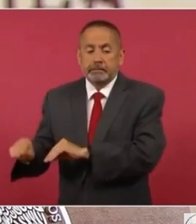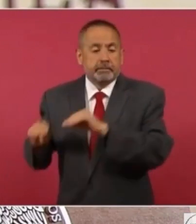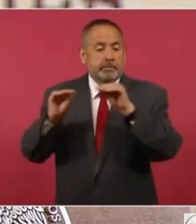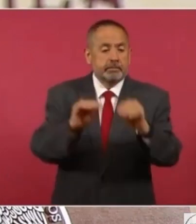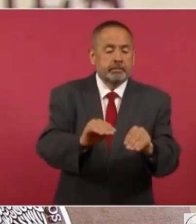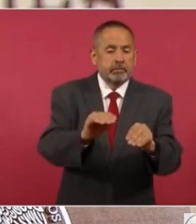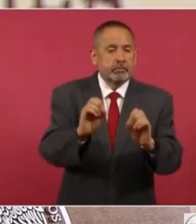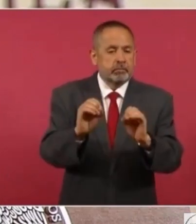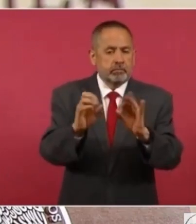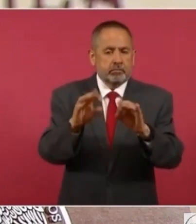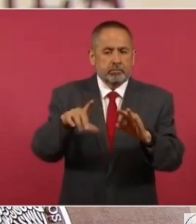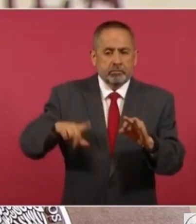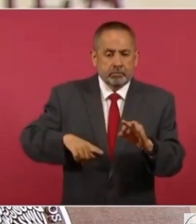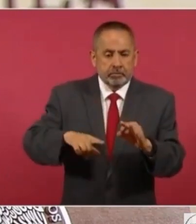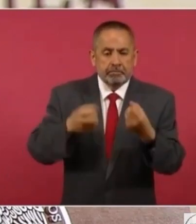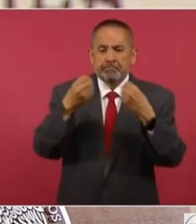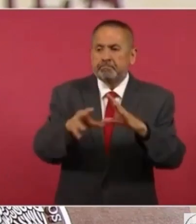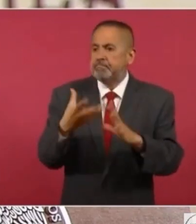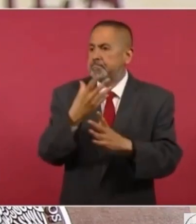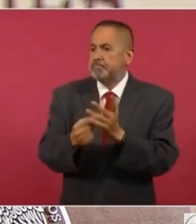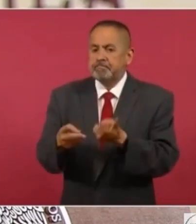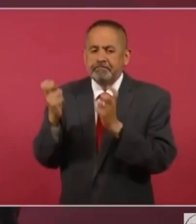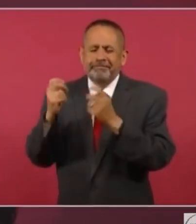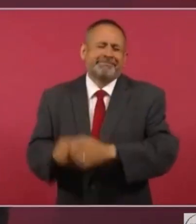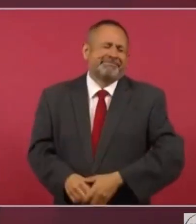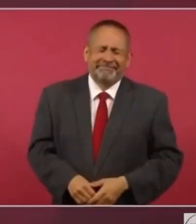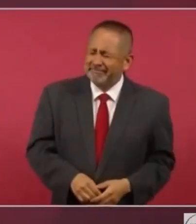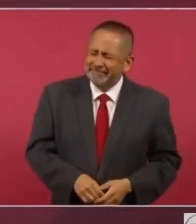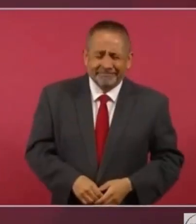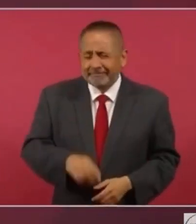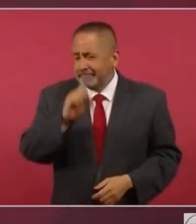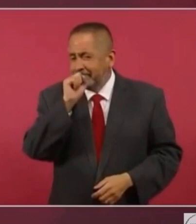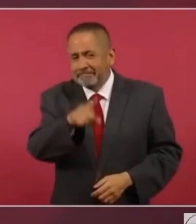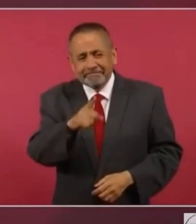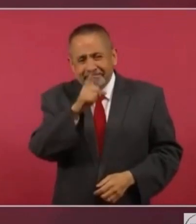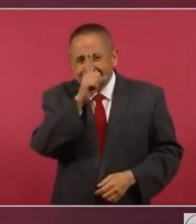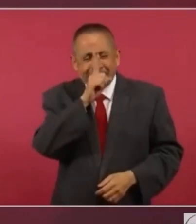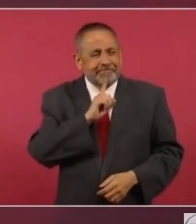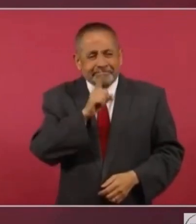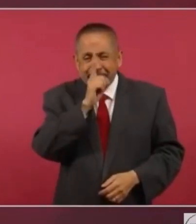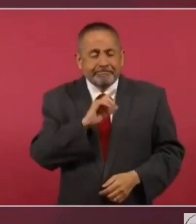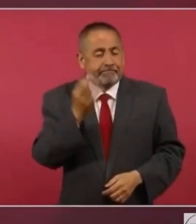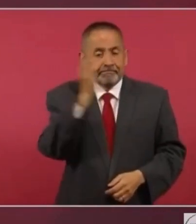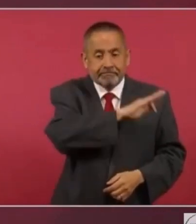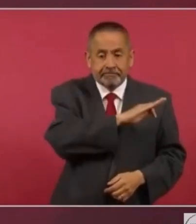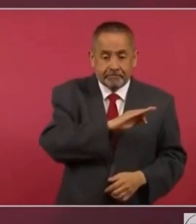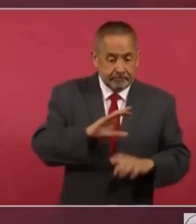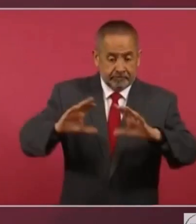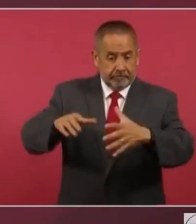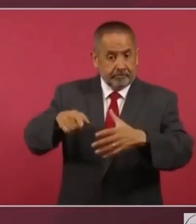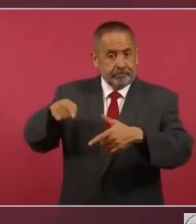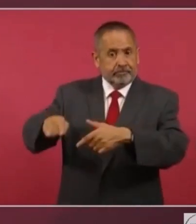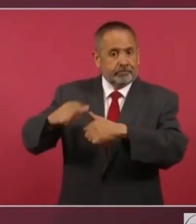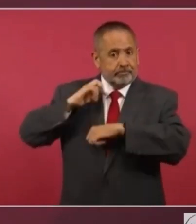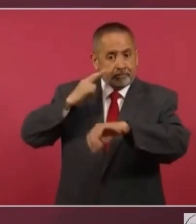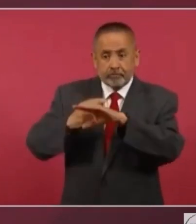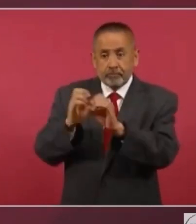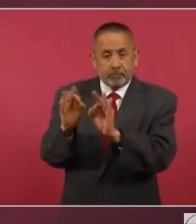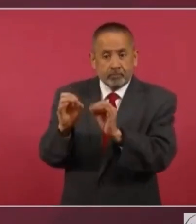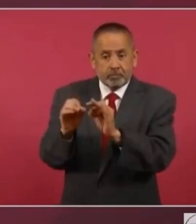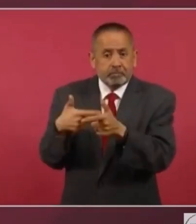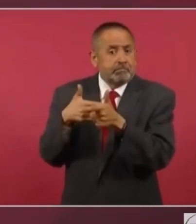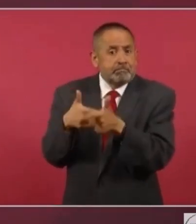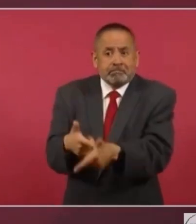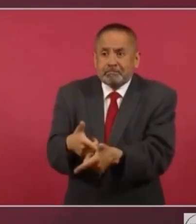oficinas públicas de gobierno. Esto también es falso, puesto que los módulos seguirán operando como hasta